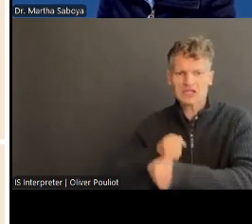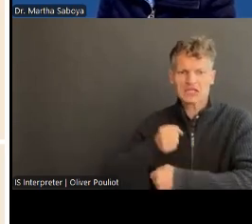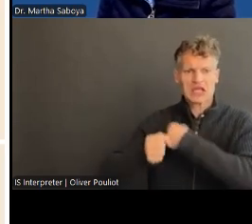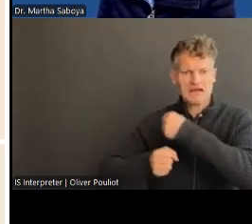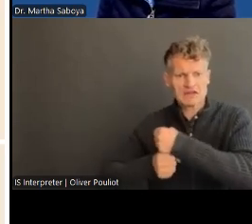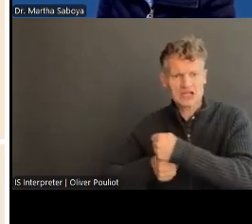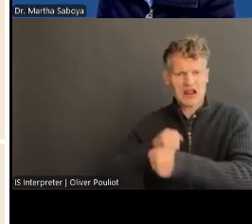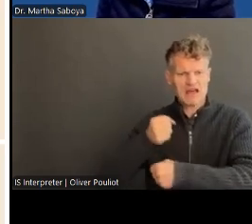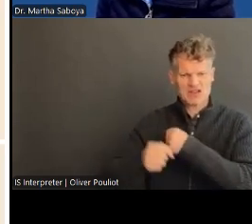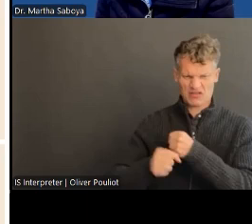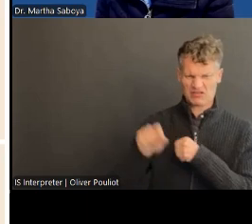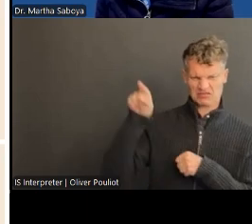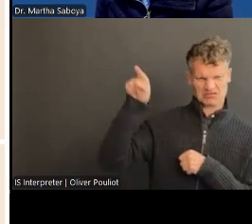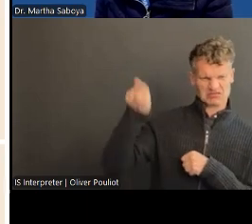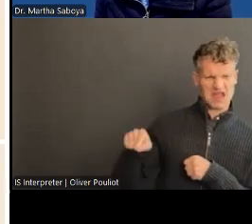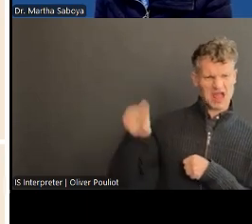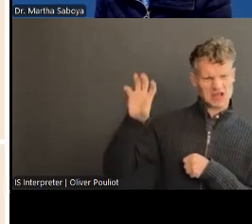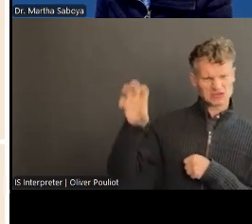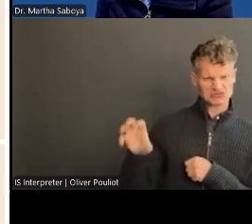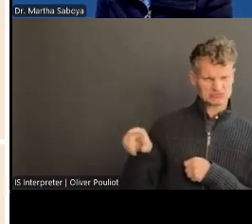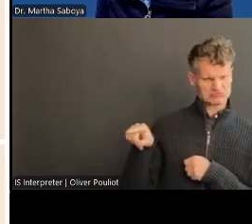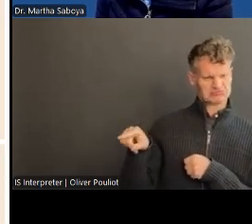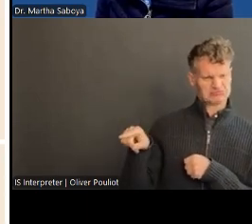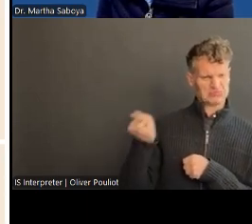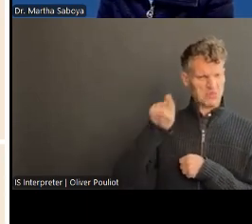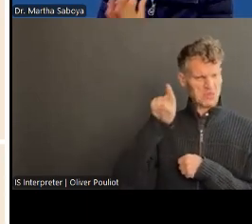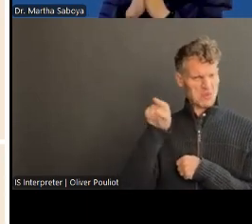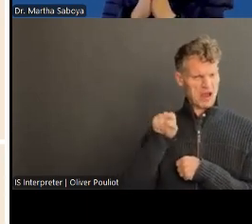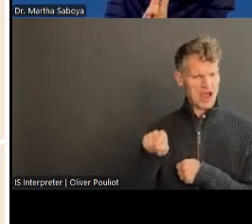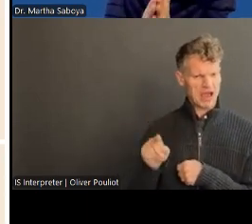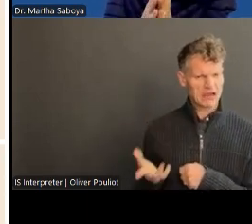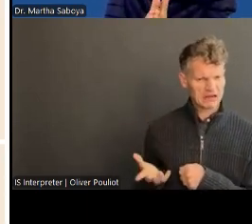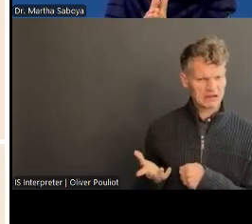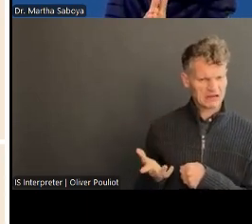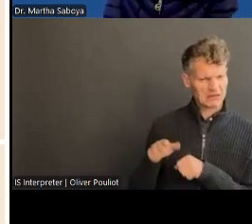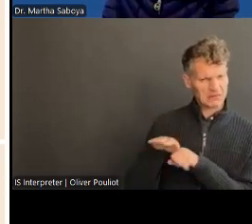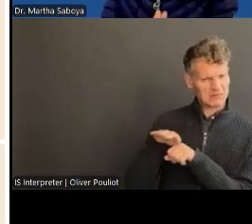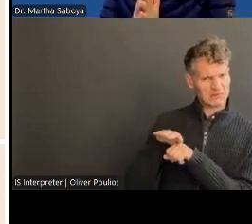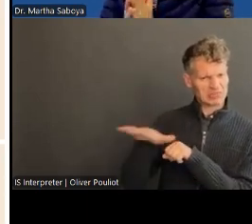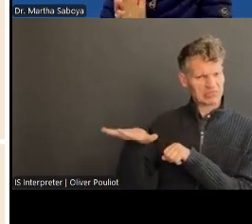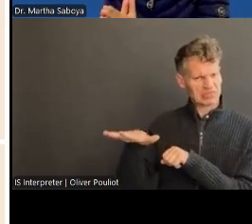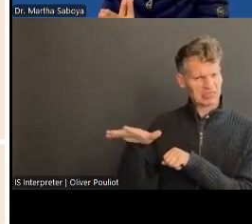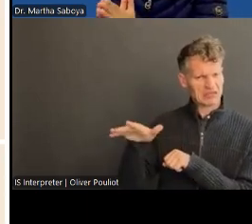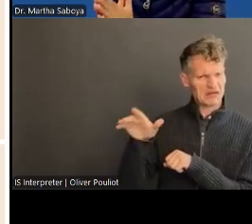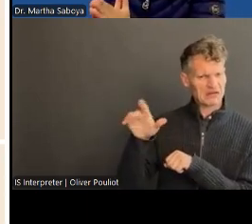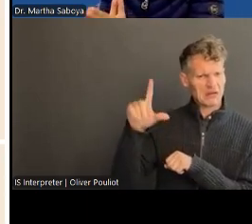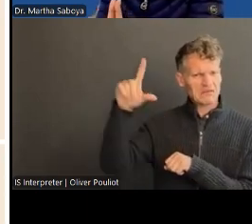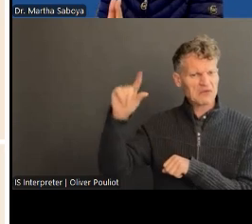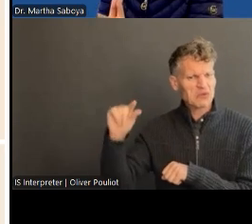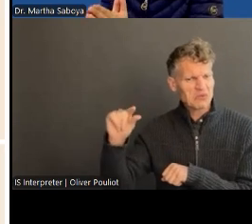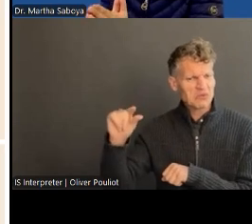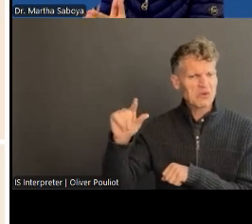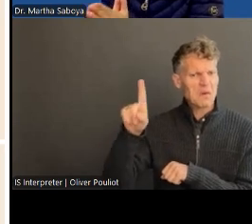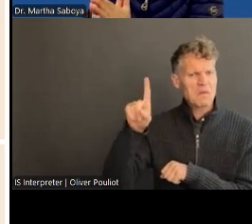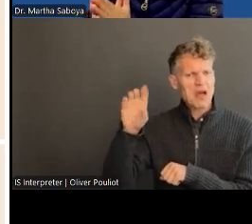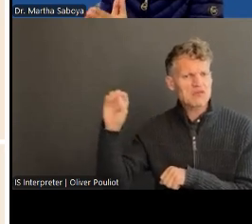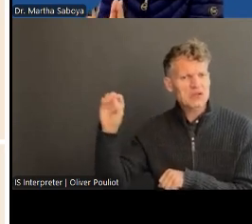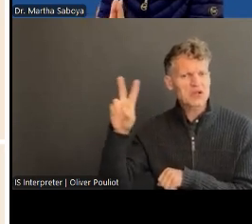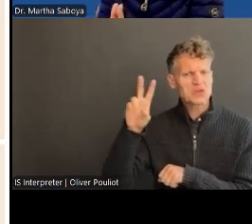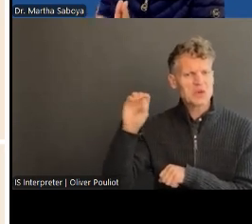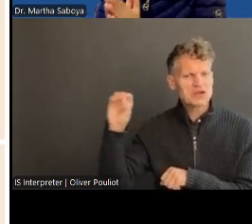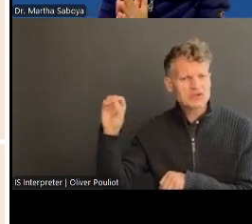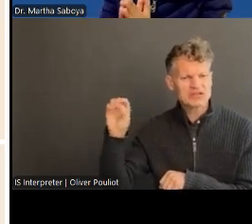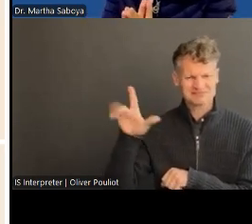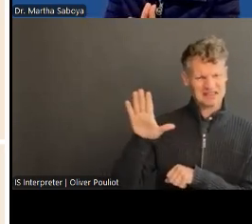y 200. Y déjenme hablar de estos países. Aquí en estos países, las poblaciones afectadas por la